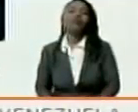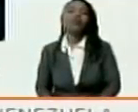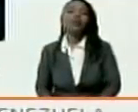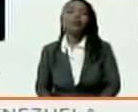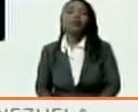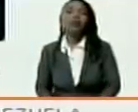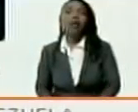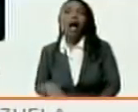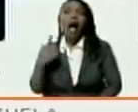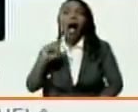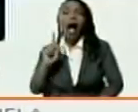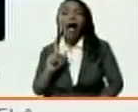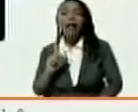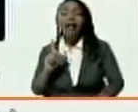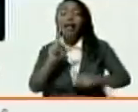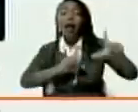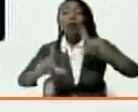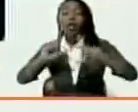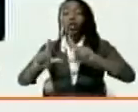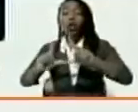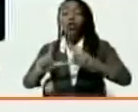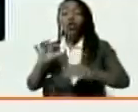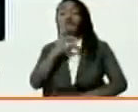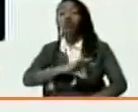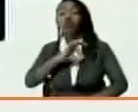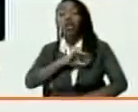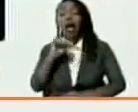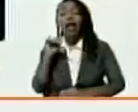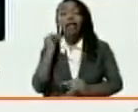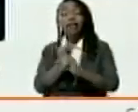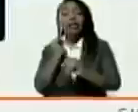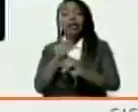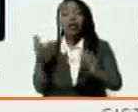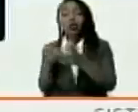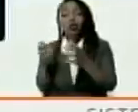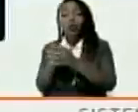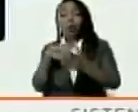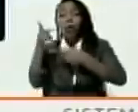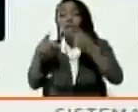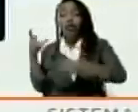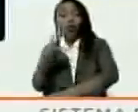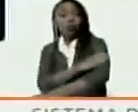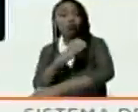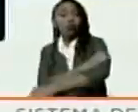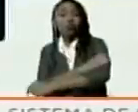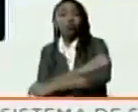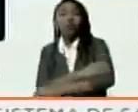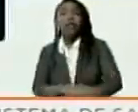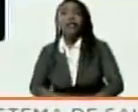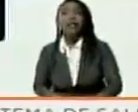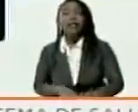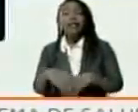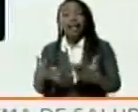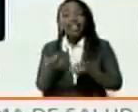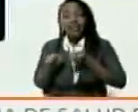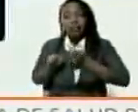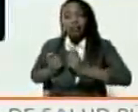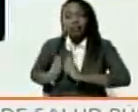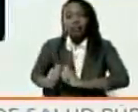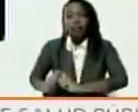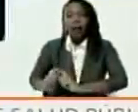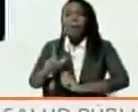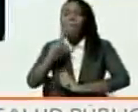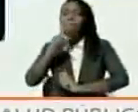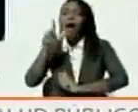hay laboratorios de redes sociales y sectores políticos de la oposición que han intentado malutilizar,